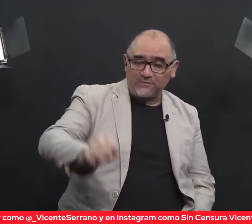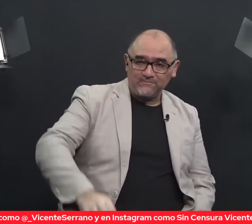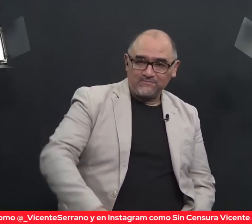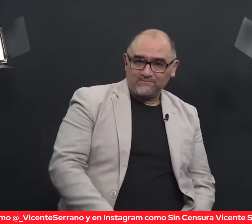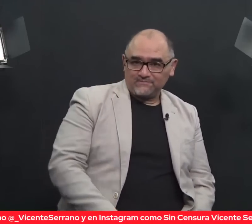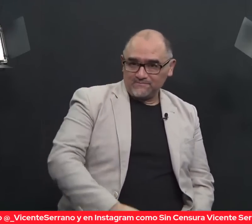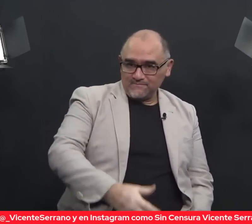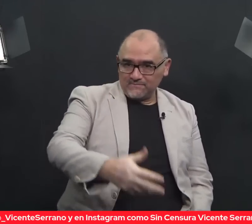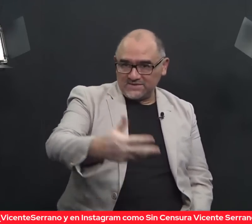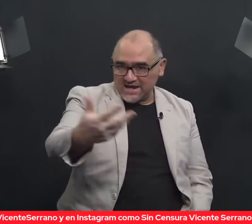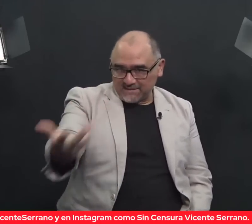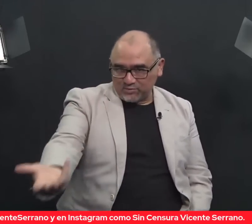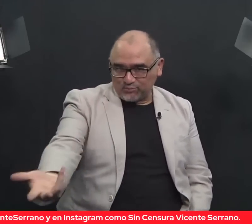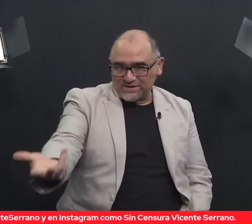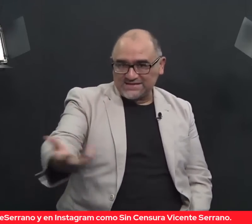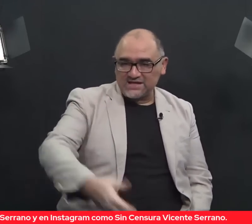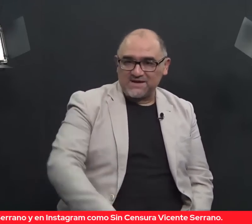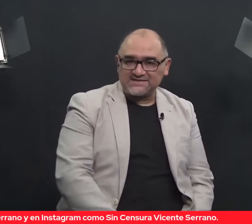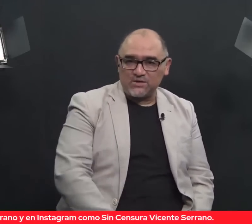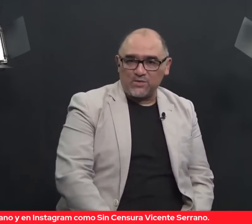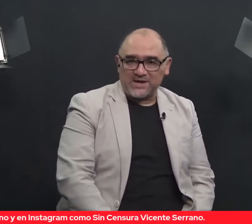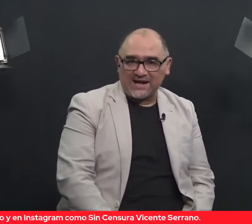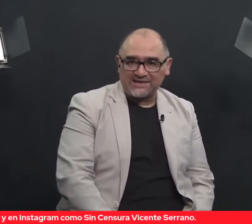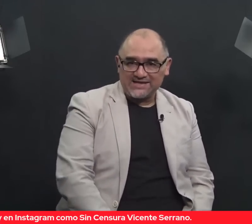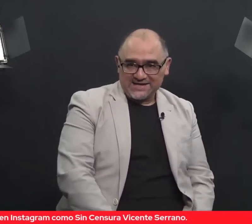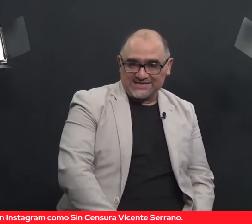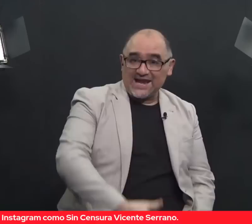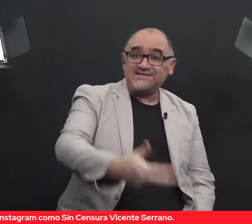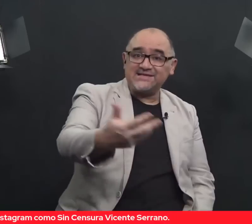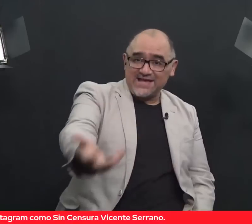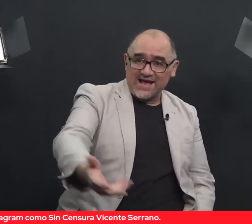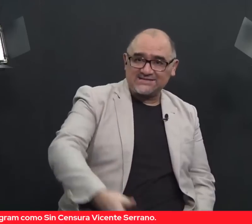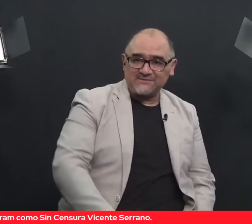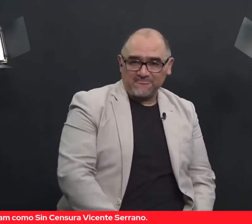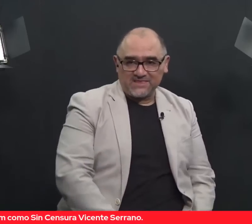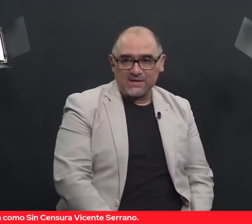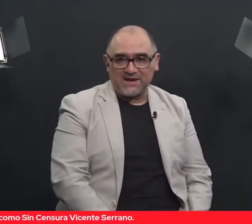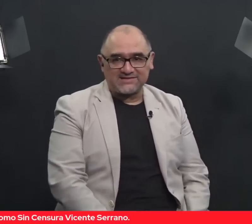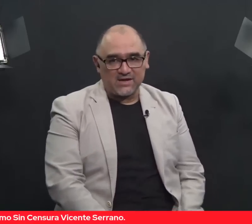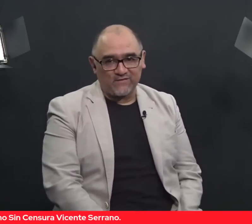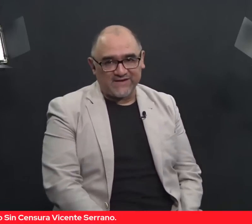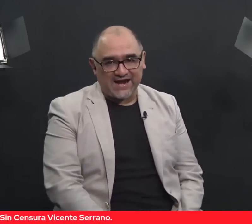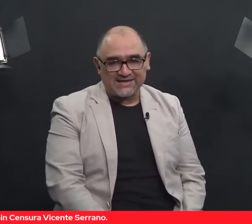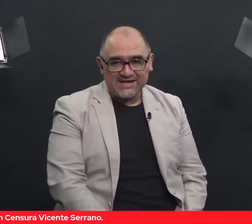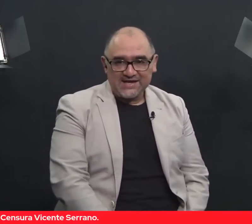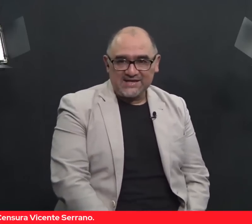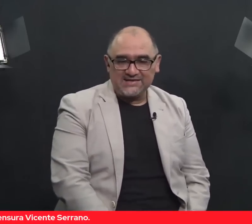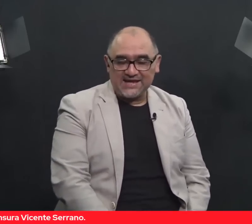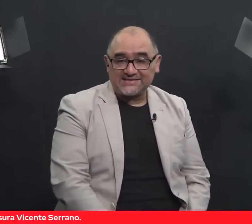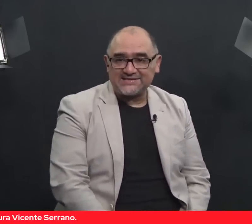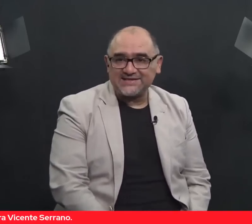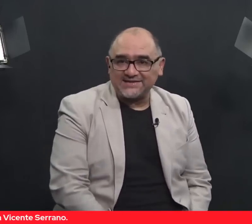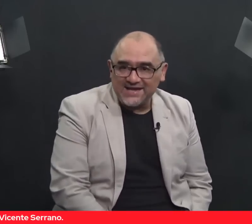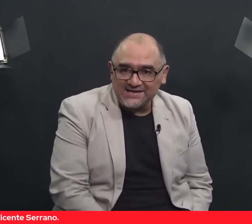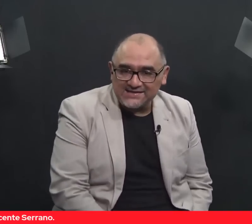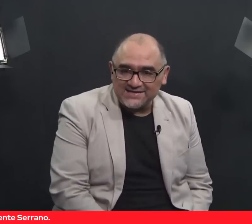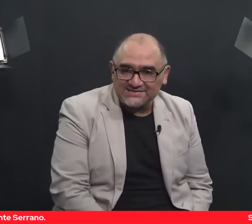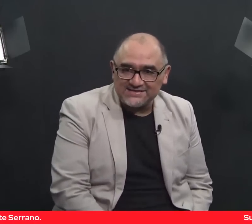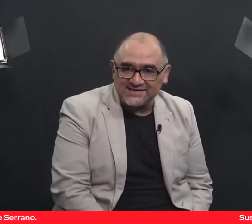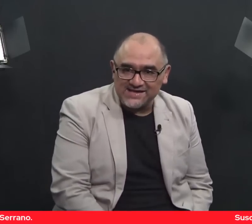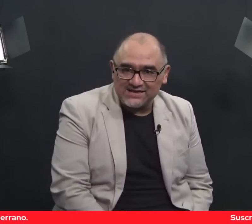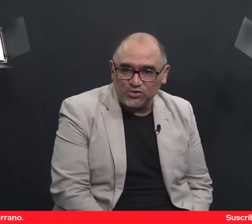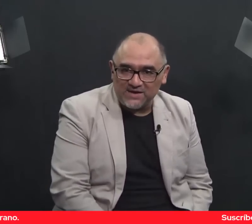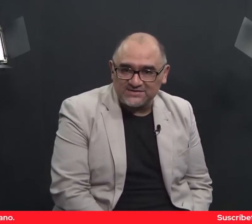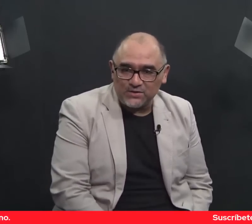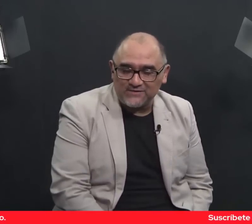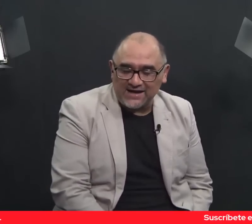muy claro de la propuesta de Marcelo Ebrard, de las ideas de Marcelo Ebrard y de las estrategias que